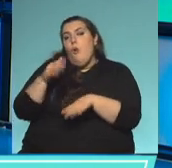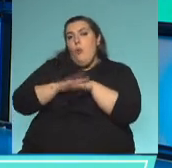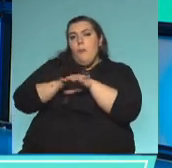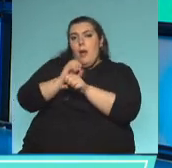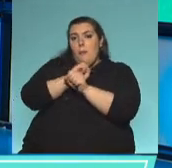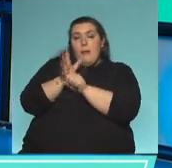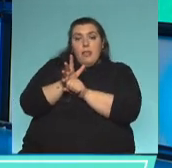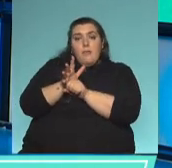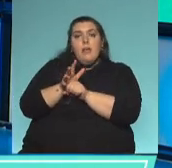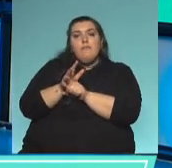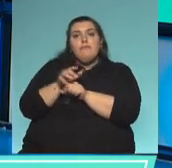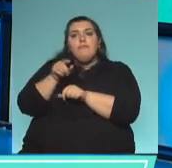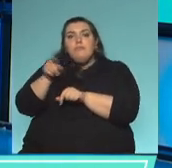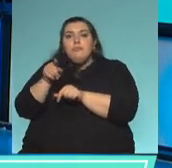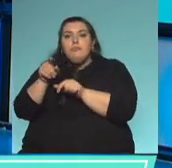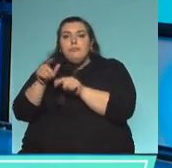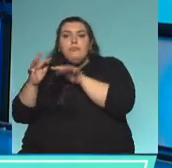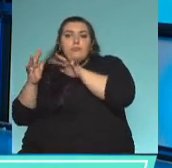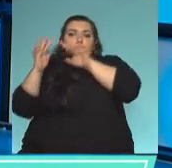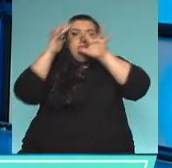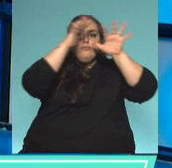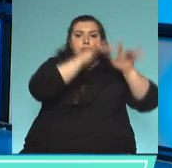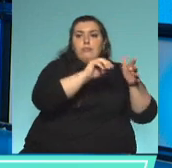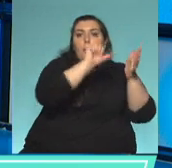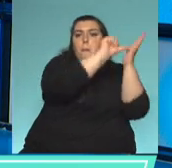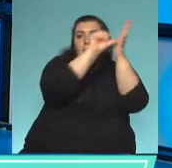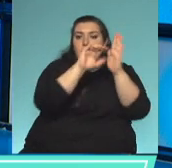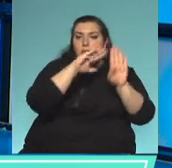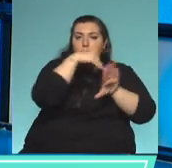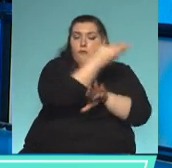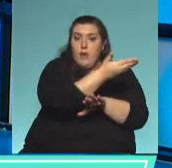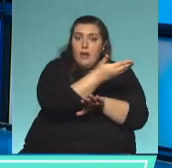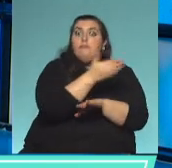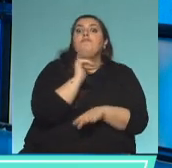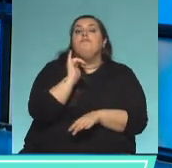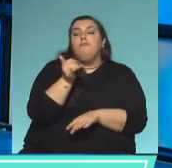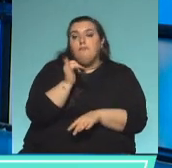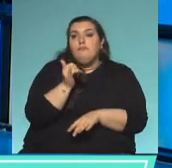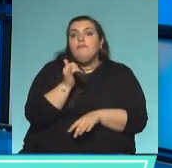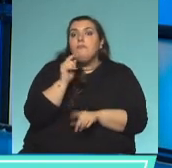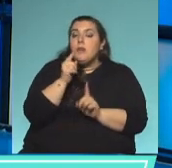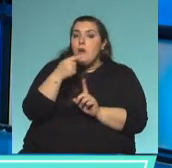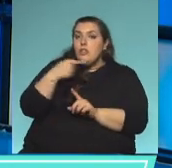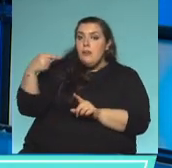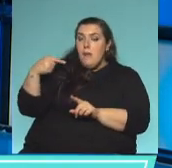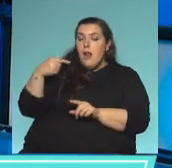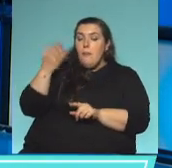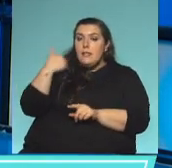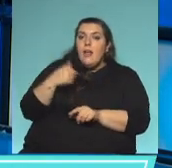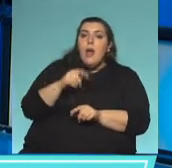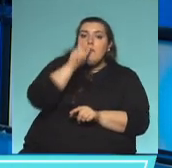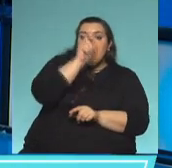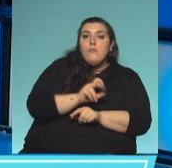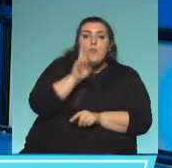han emigrado, han logrado jugar en el exterior. Hipólito juega en la Juventus, por ejemplo. Y fue campeona, ¿no? En la semana pasada fue campeona con la Juventus. Bueno,